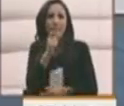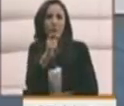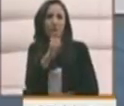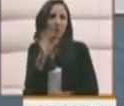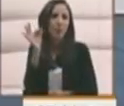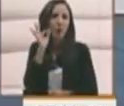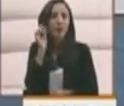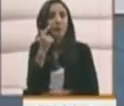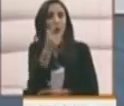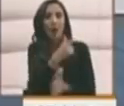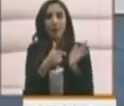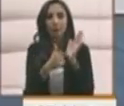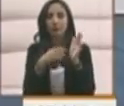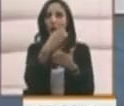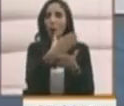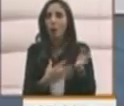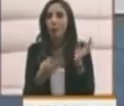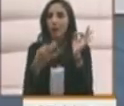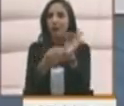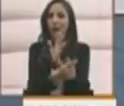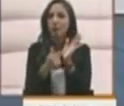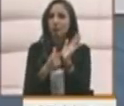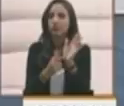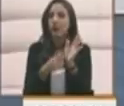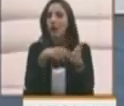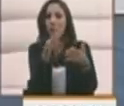que leyó un comunicado